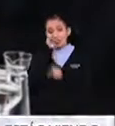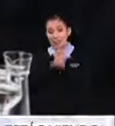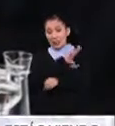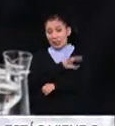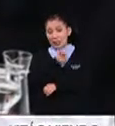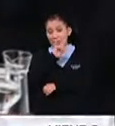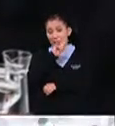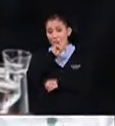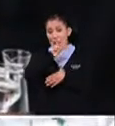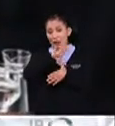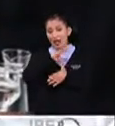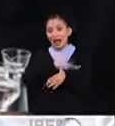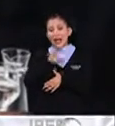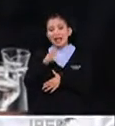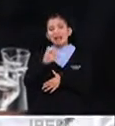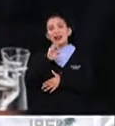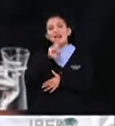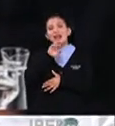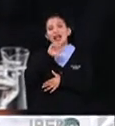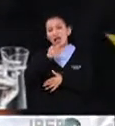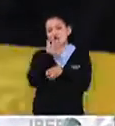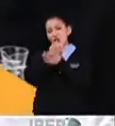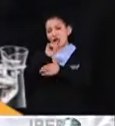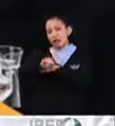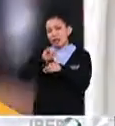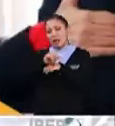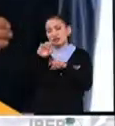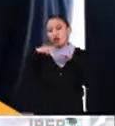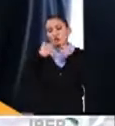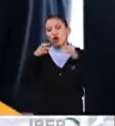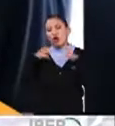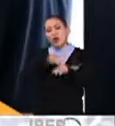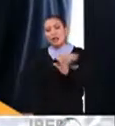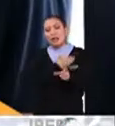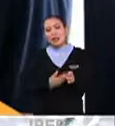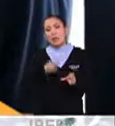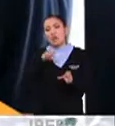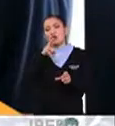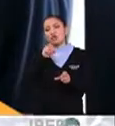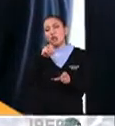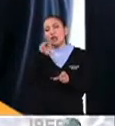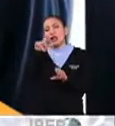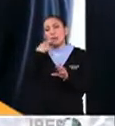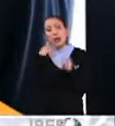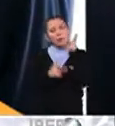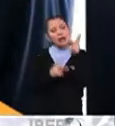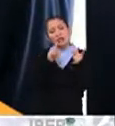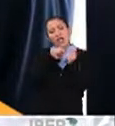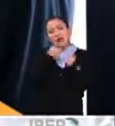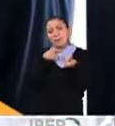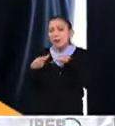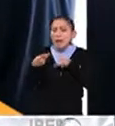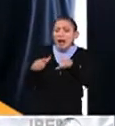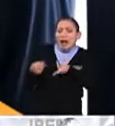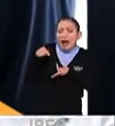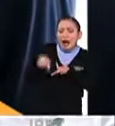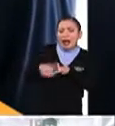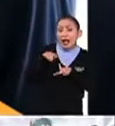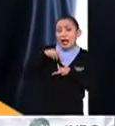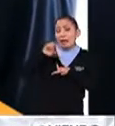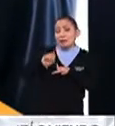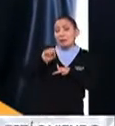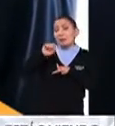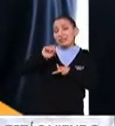general iberoamericana Rebecca Greenspan estuvo en Argentina, donde se reunió con el presidente Mauricio Macri para conversar sobre los preparativos de